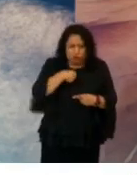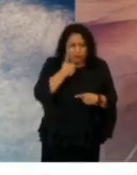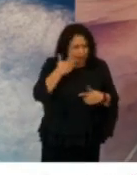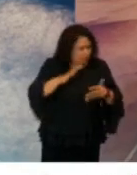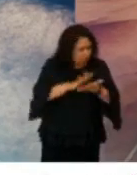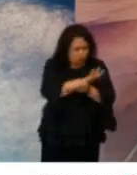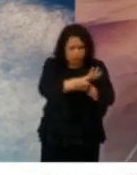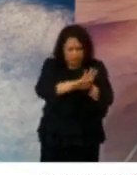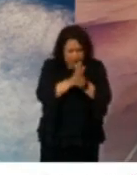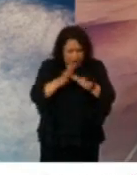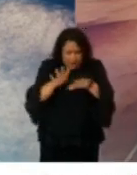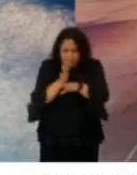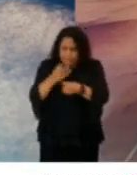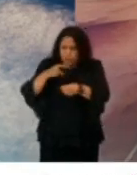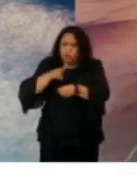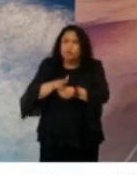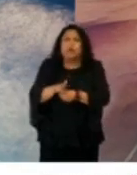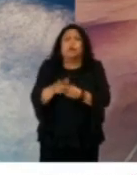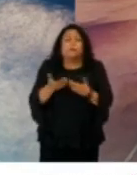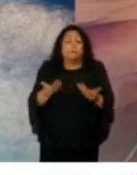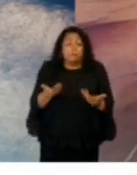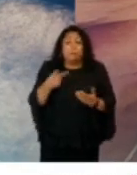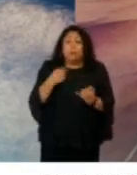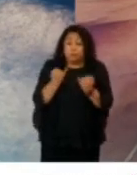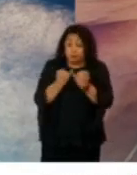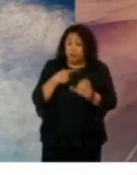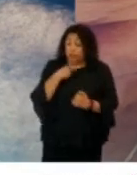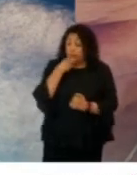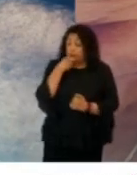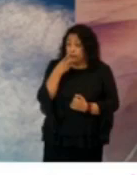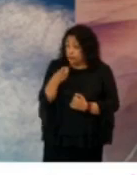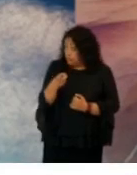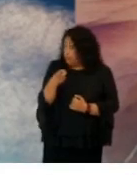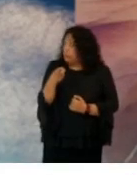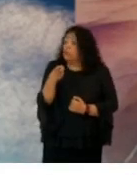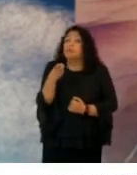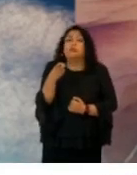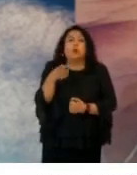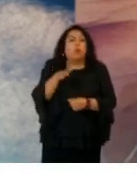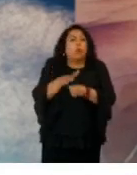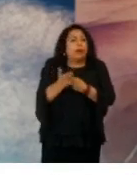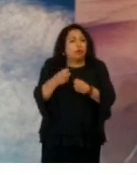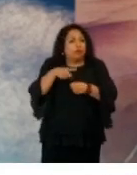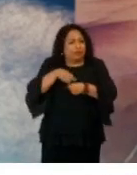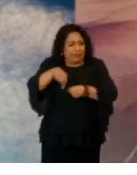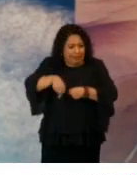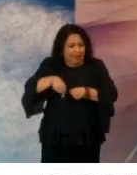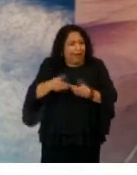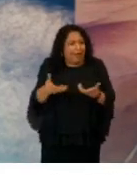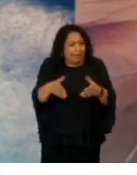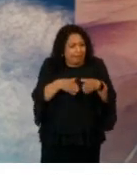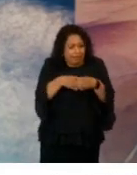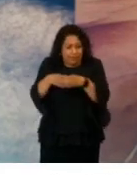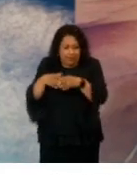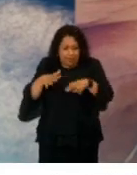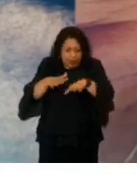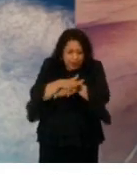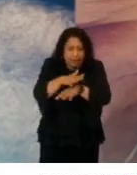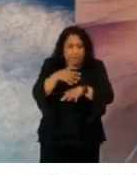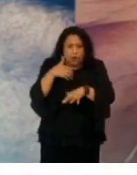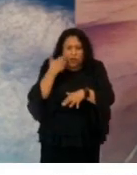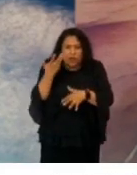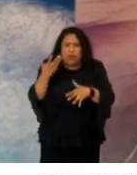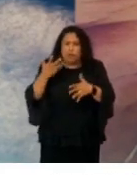movilizamos desde la sociedad, y también hay que decirlo, ¿y qué sociedad estamos movilizando? ¿Cuánto ha cambiado? ¿Qué